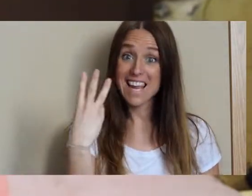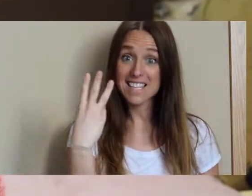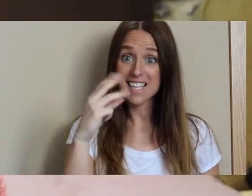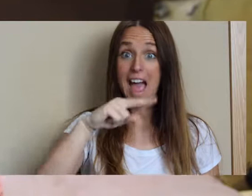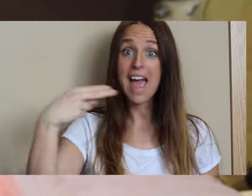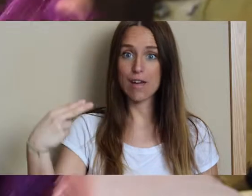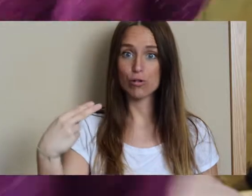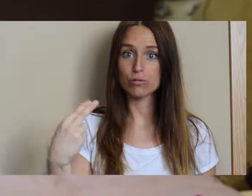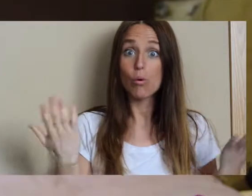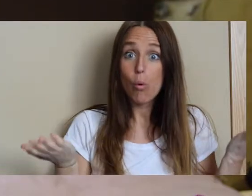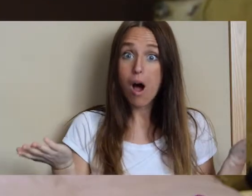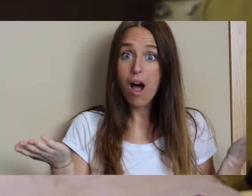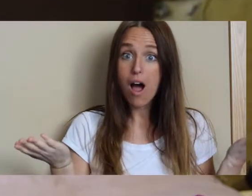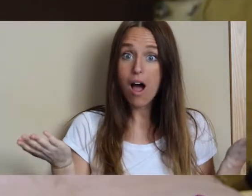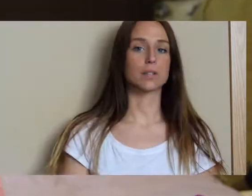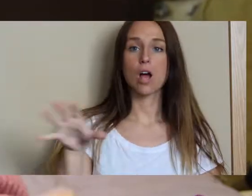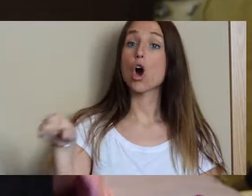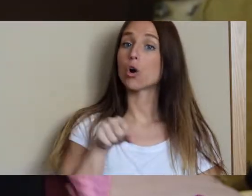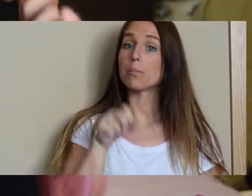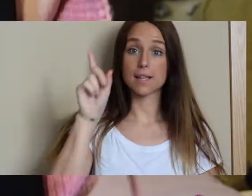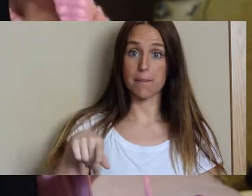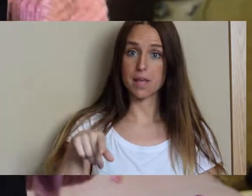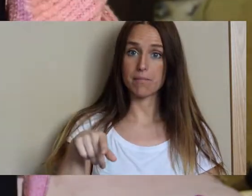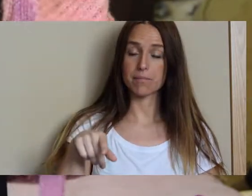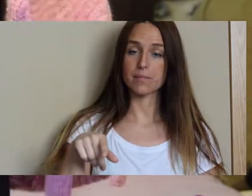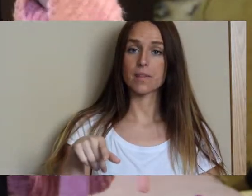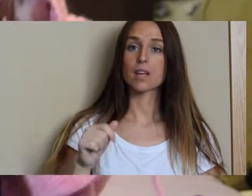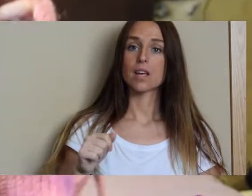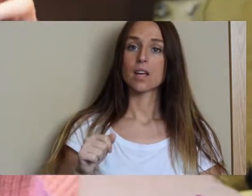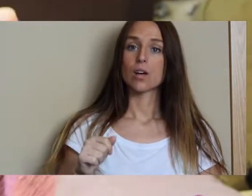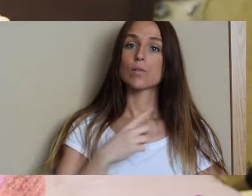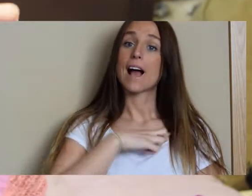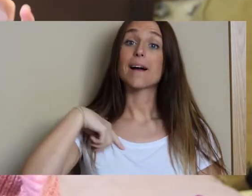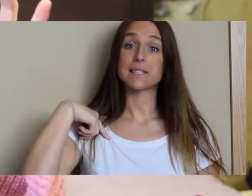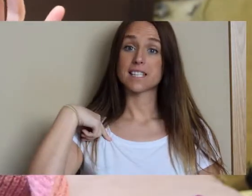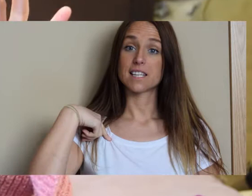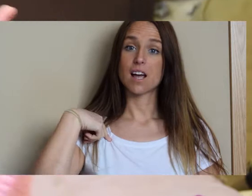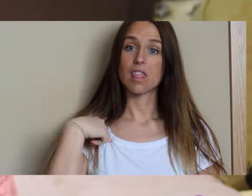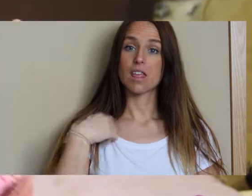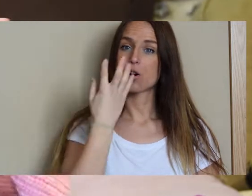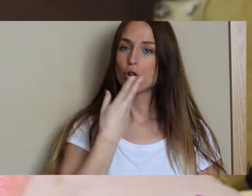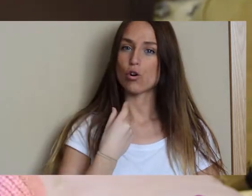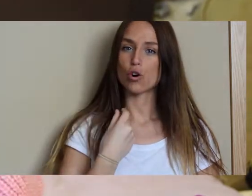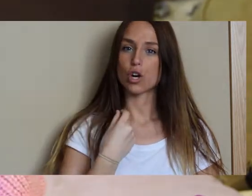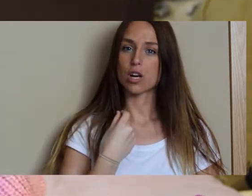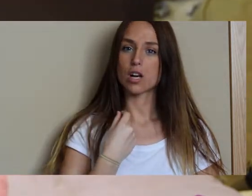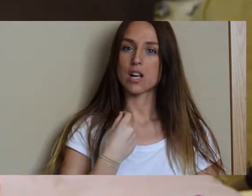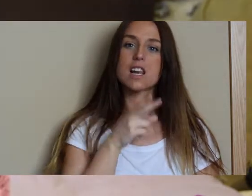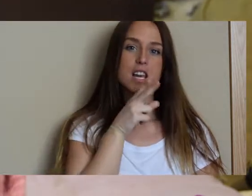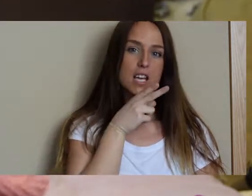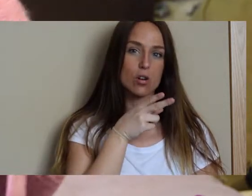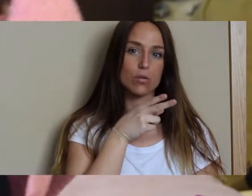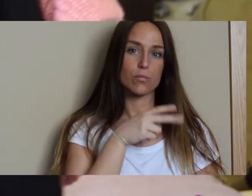y nada, que 3 euritos. También me he comprado en Zara esta camiseta, que yo creo que también la tendremos todas.